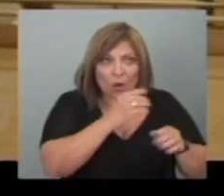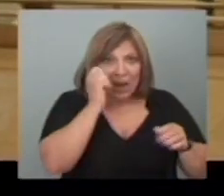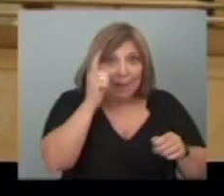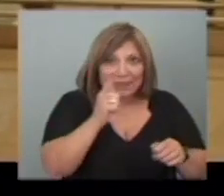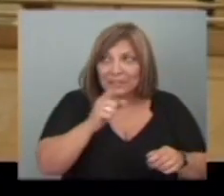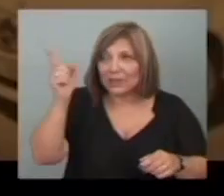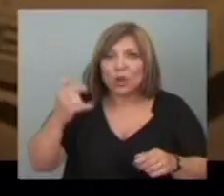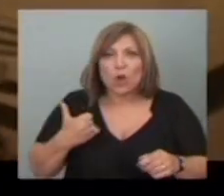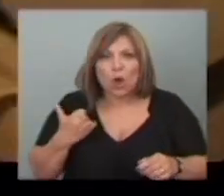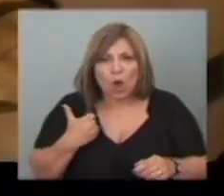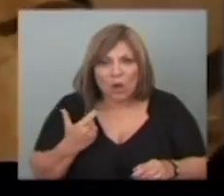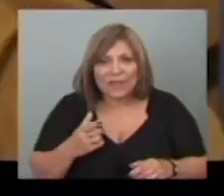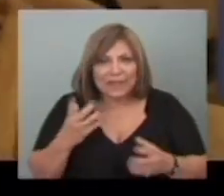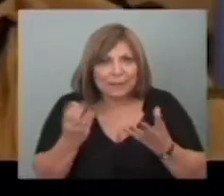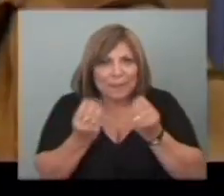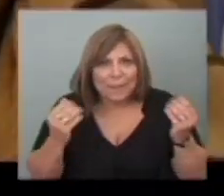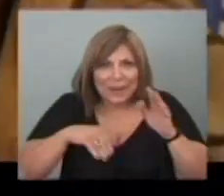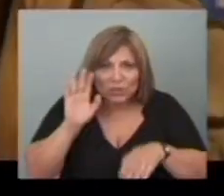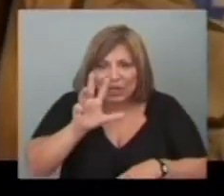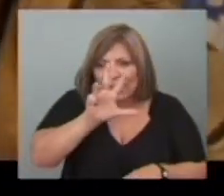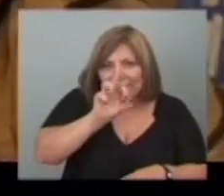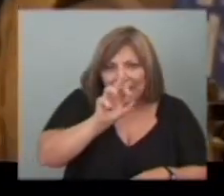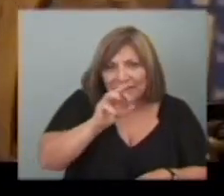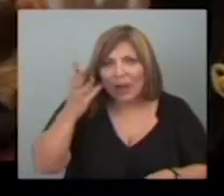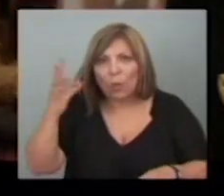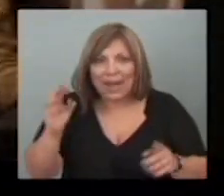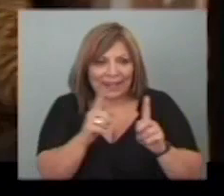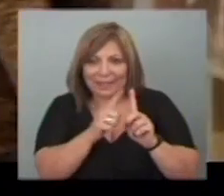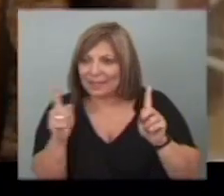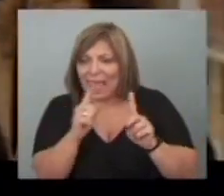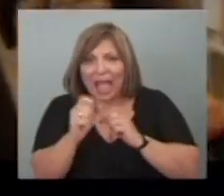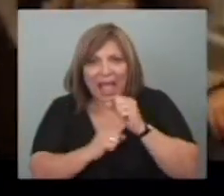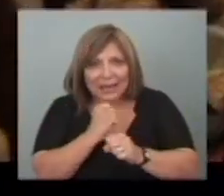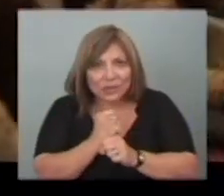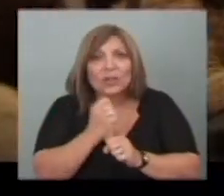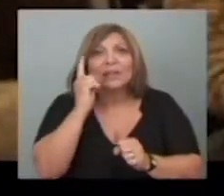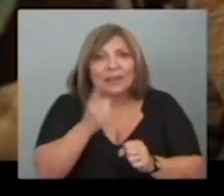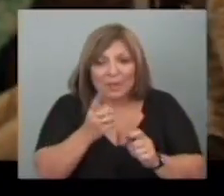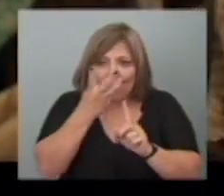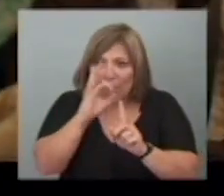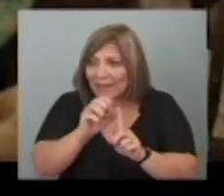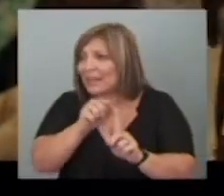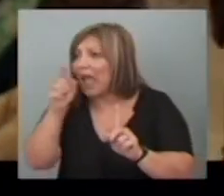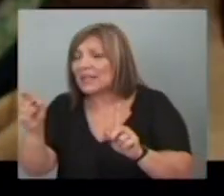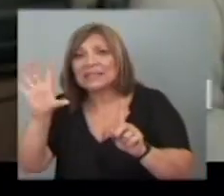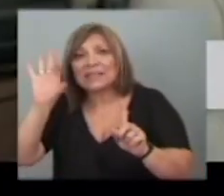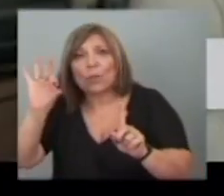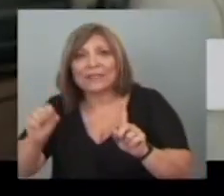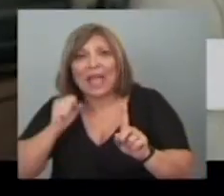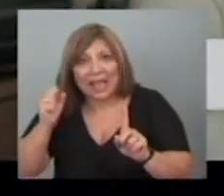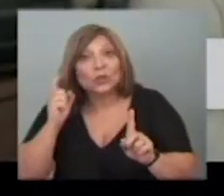personas jóvenes y en edad de trabajar, entre 30 y 40 años, seguido por los que tienen entre 40 y 50 años de